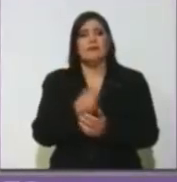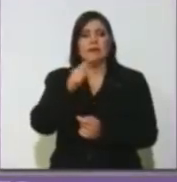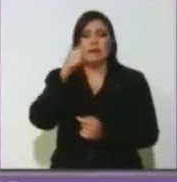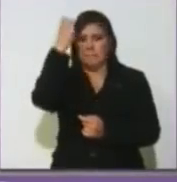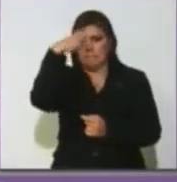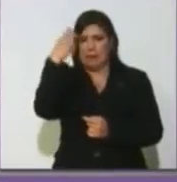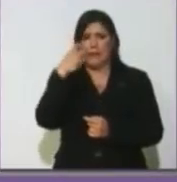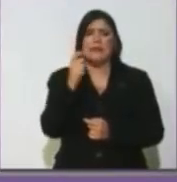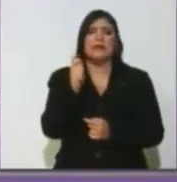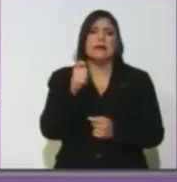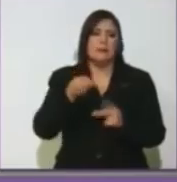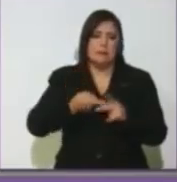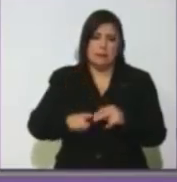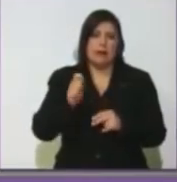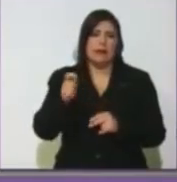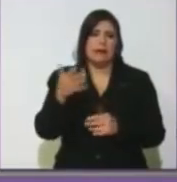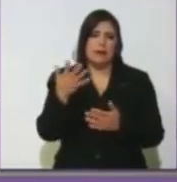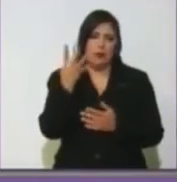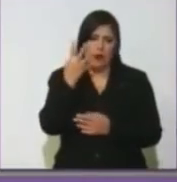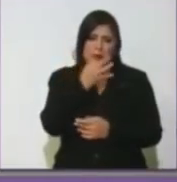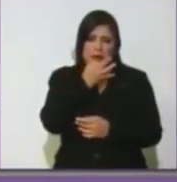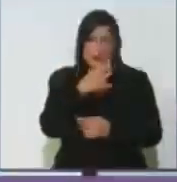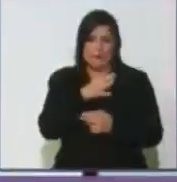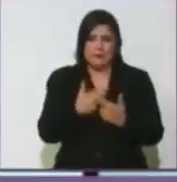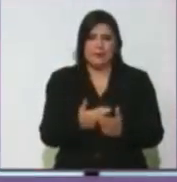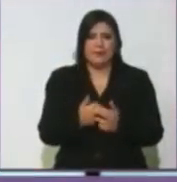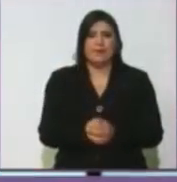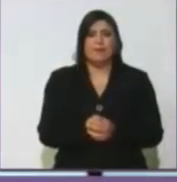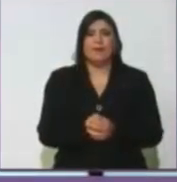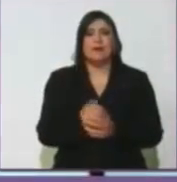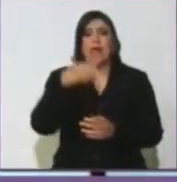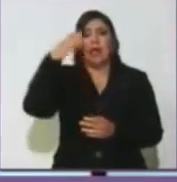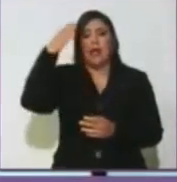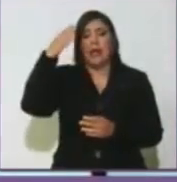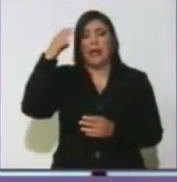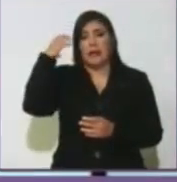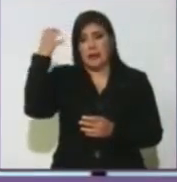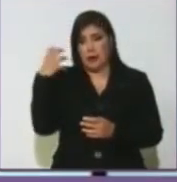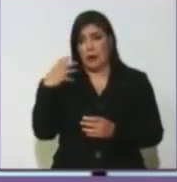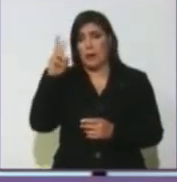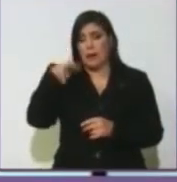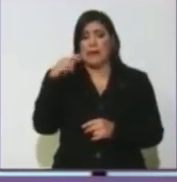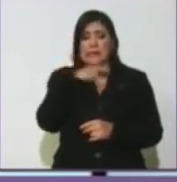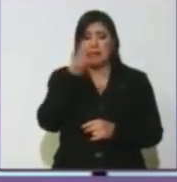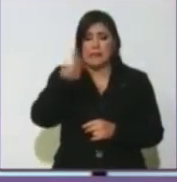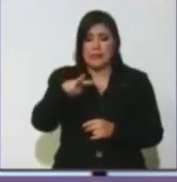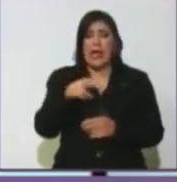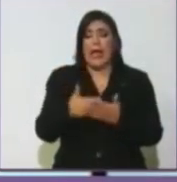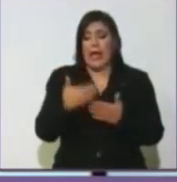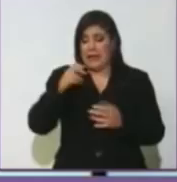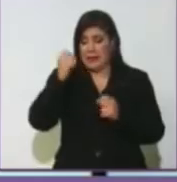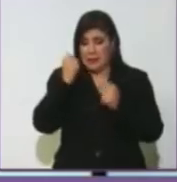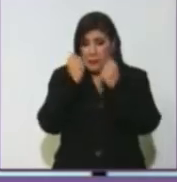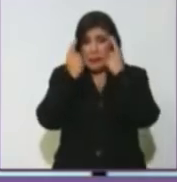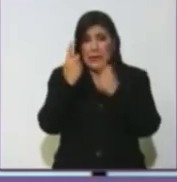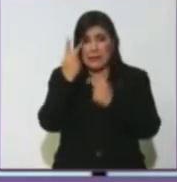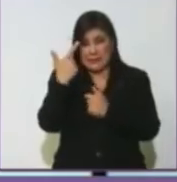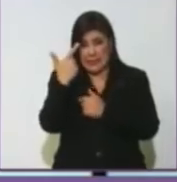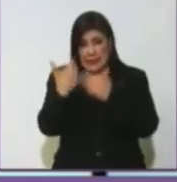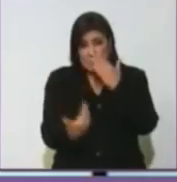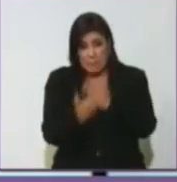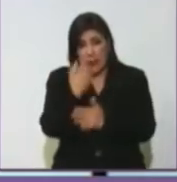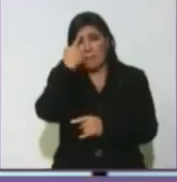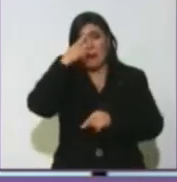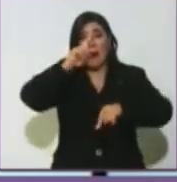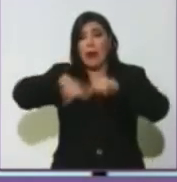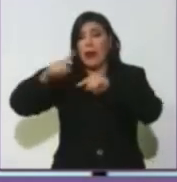adelante adelante cuatro minutos claudio rápido antes de levantarse a las 7 de la mañana para acabar con